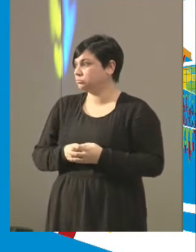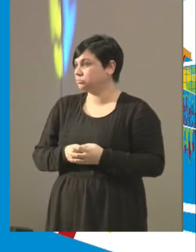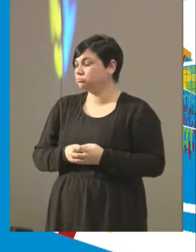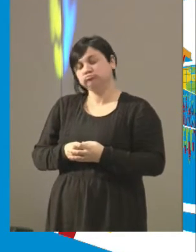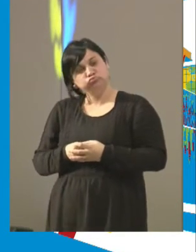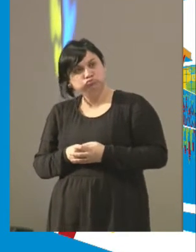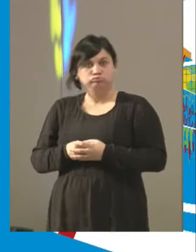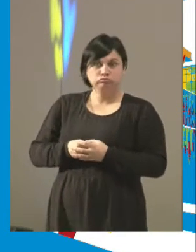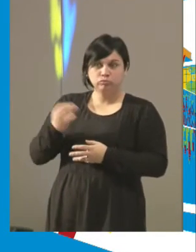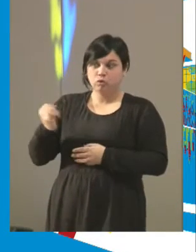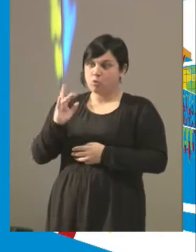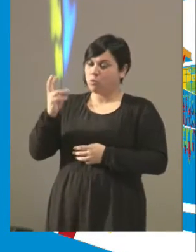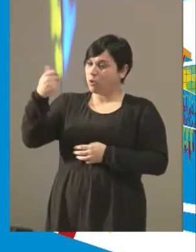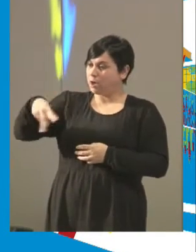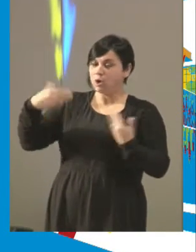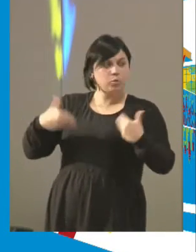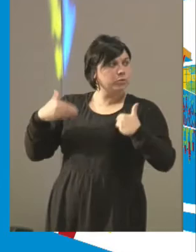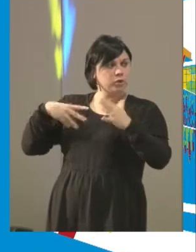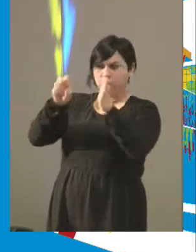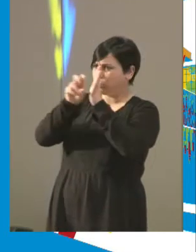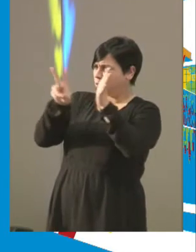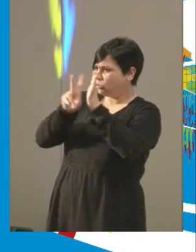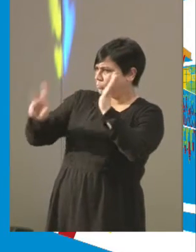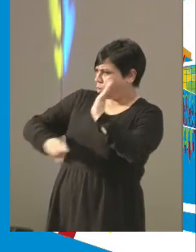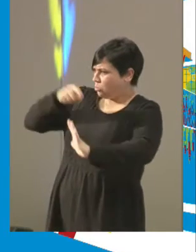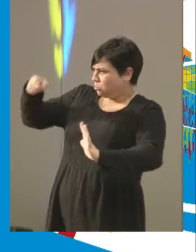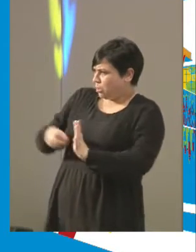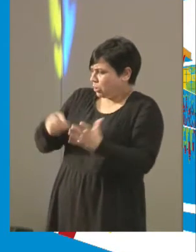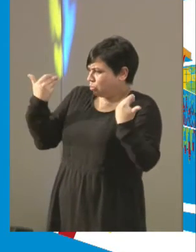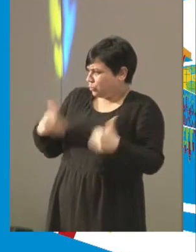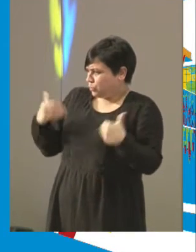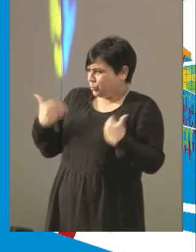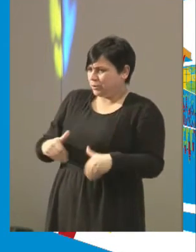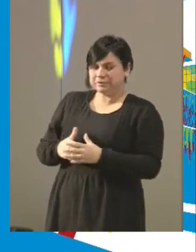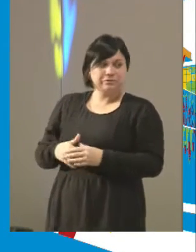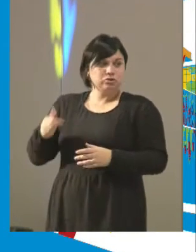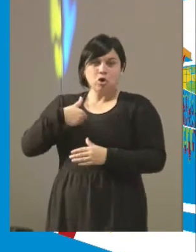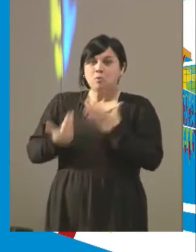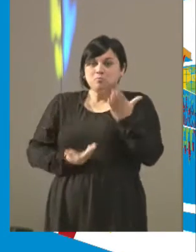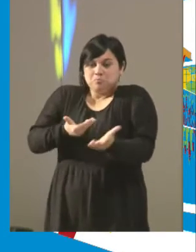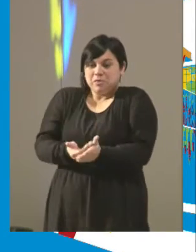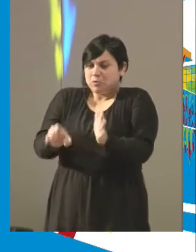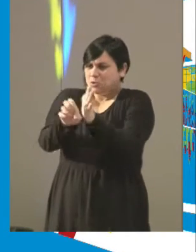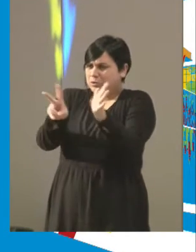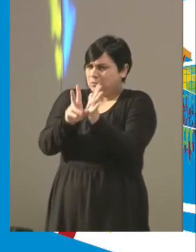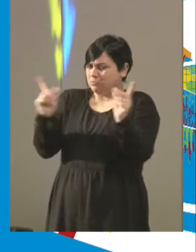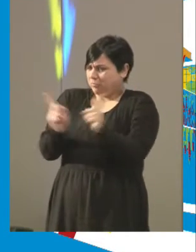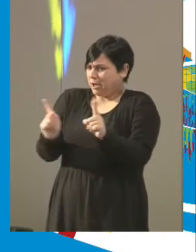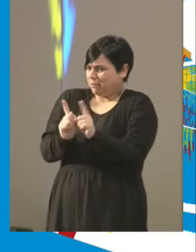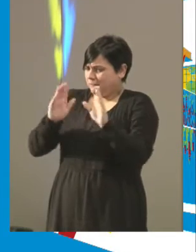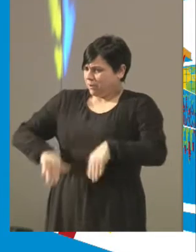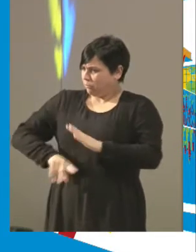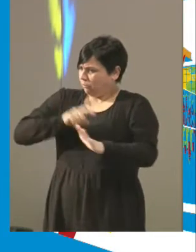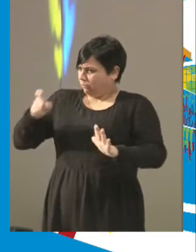Impresionante, Juan. Habéis cogido el currículum completo, ¿eh? No lo sé, a mí pedían uno breve. Si este es el breve, no quiero ver el completo,